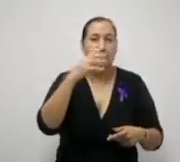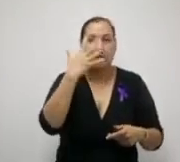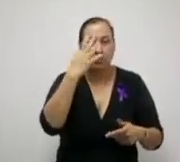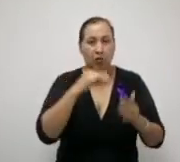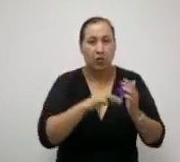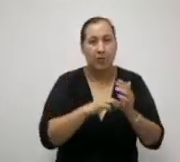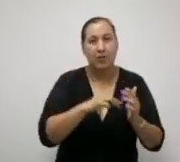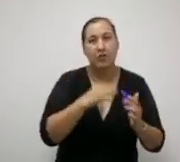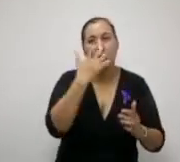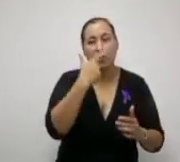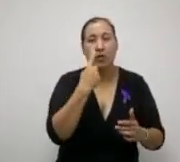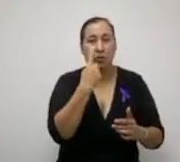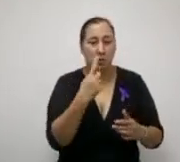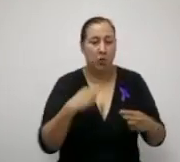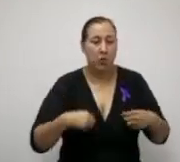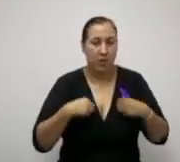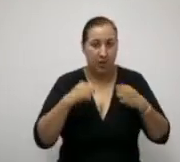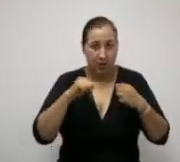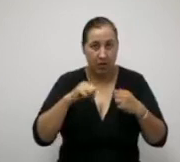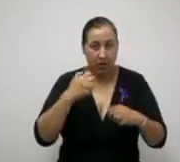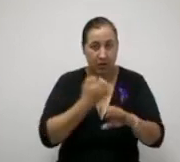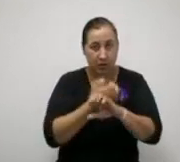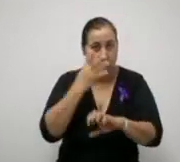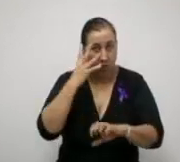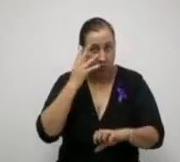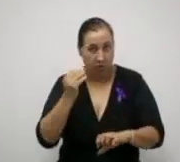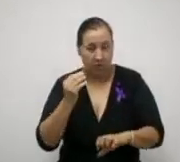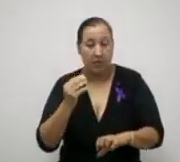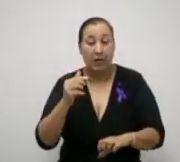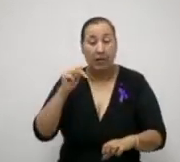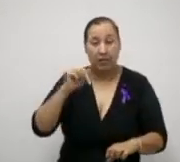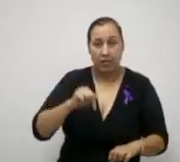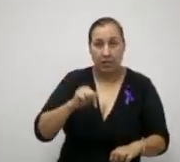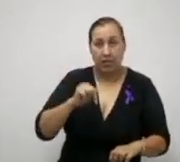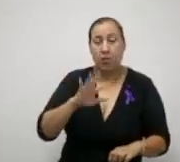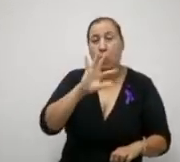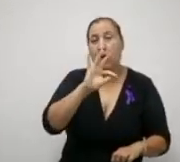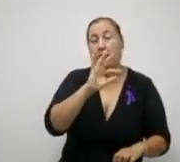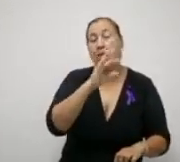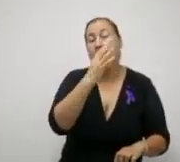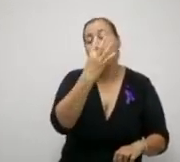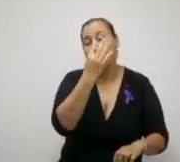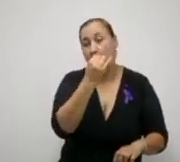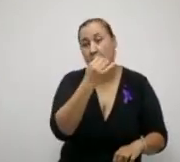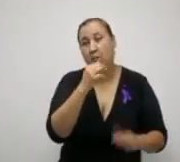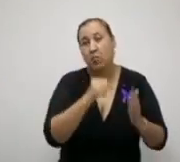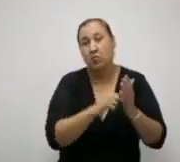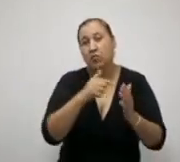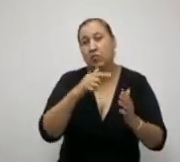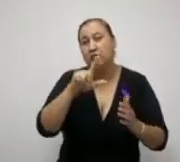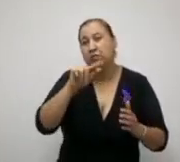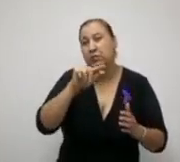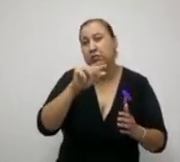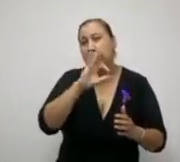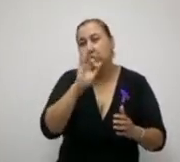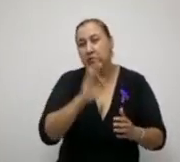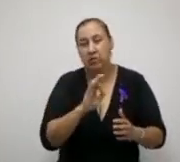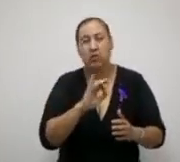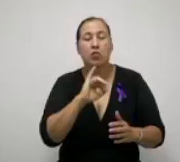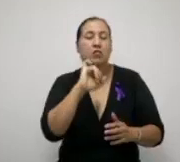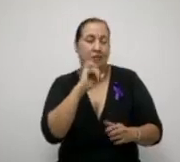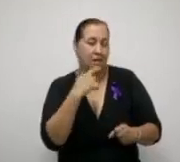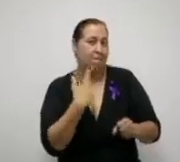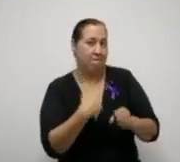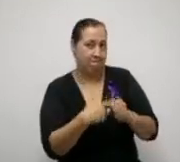135.051 han sido residentes de nuestro estado. De aquí, el 49.70% representan los casos